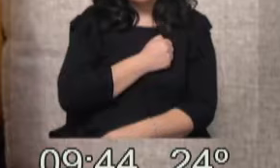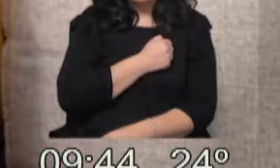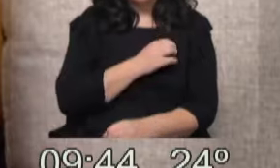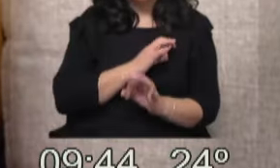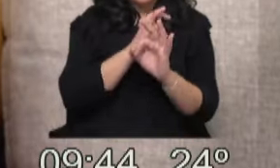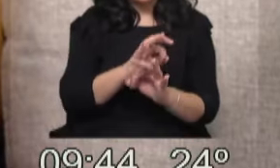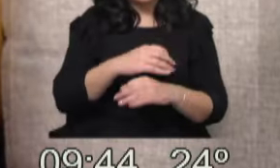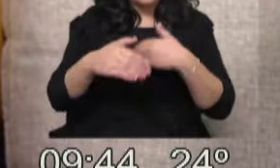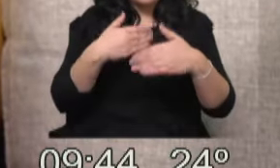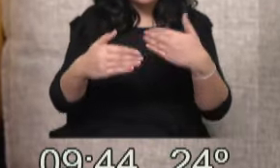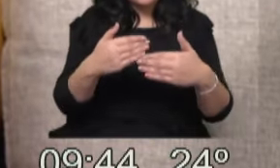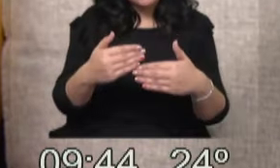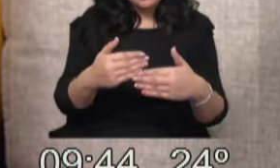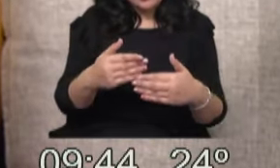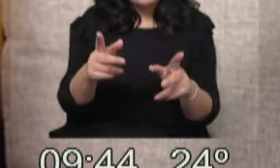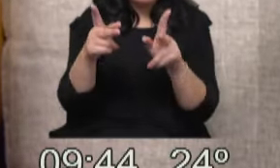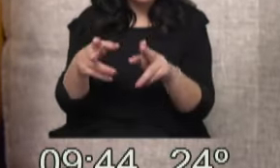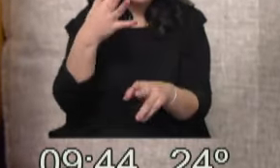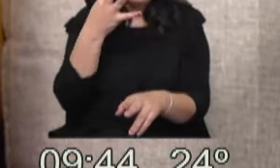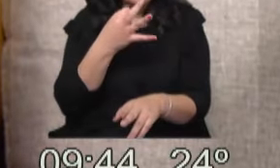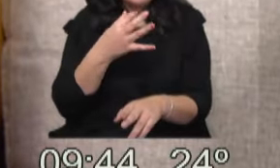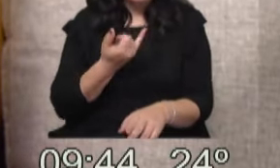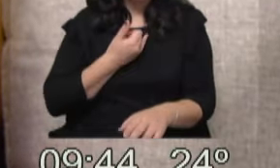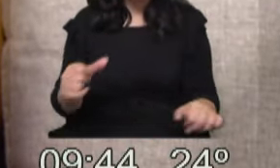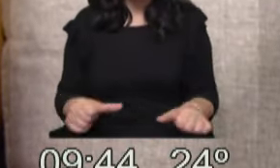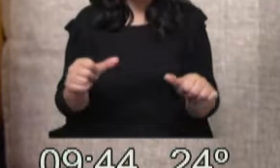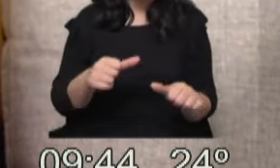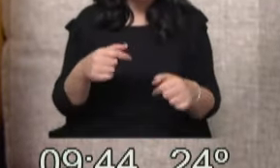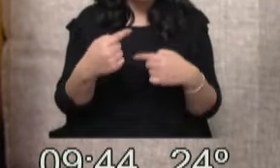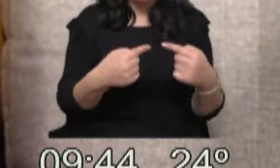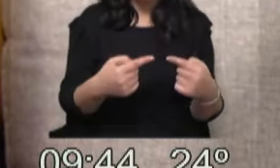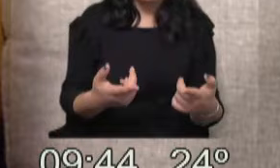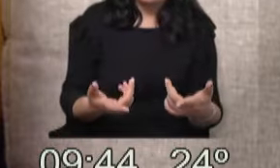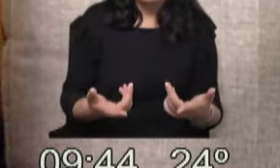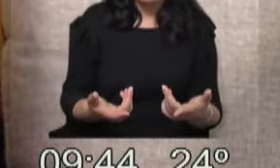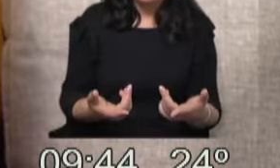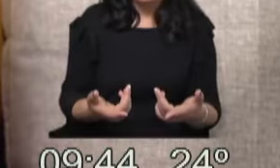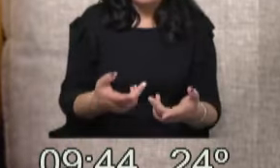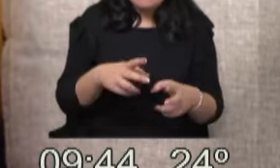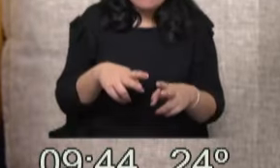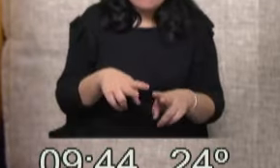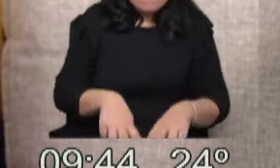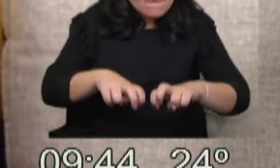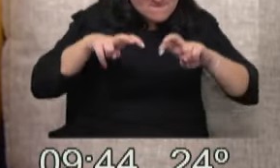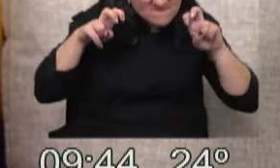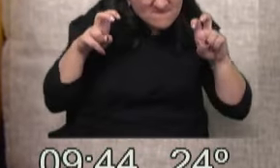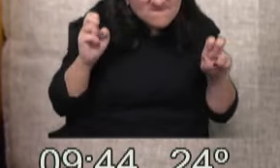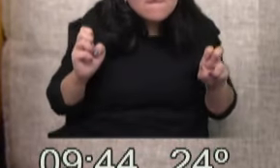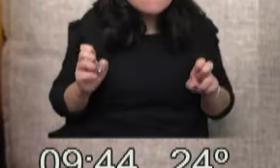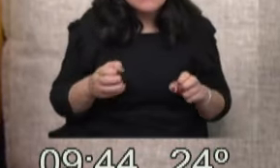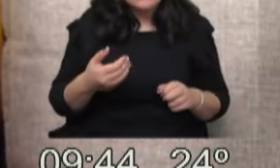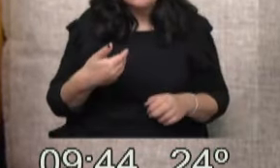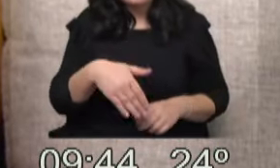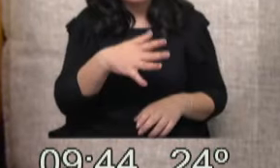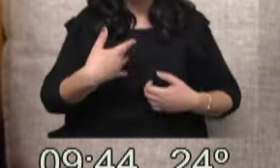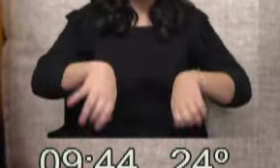abreviado a una parte de verdad Pero cómo se hace para seguir este metiendo el diente en las cosas cuándo vamos a